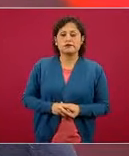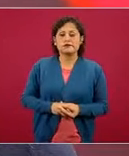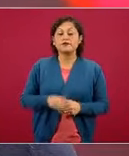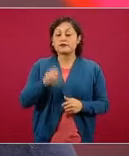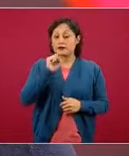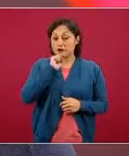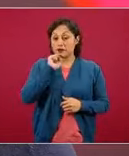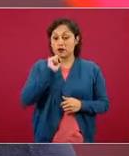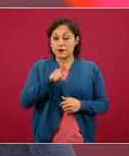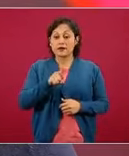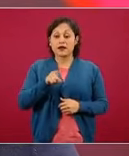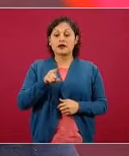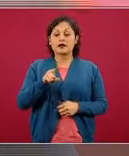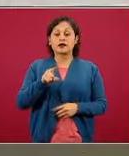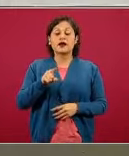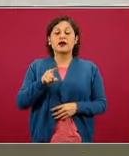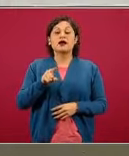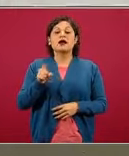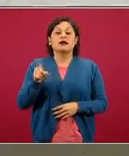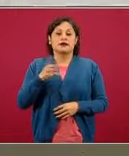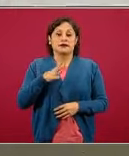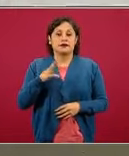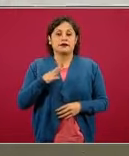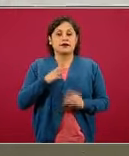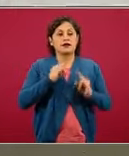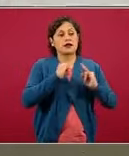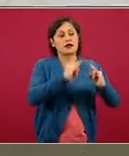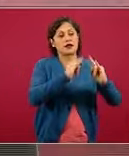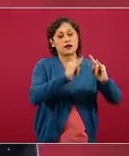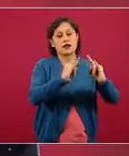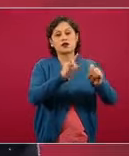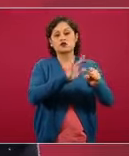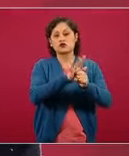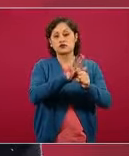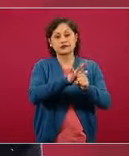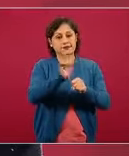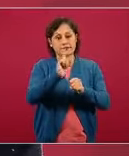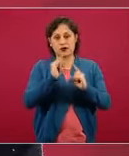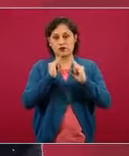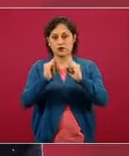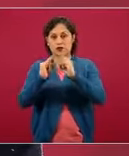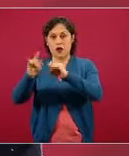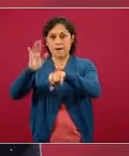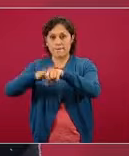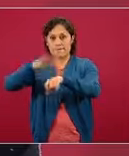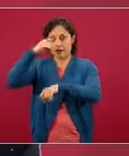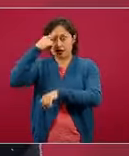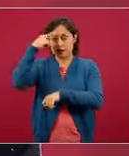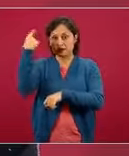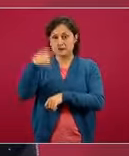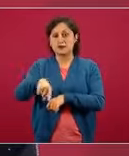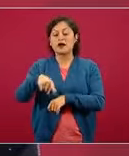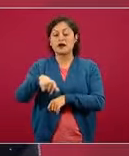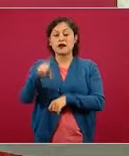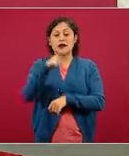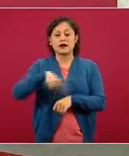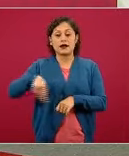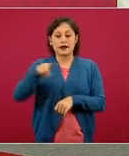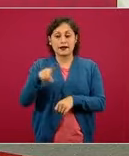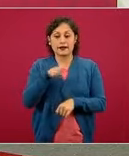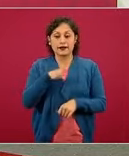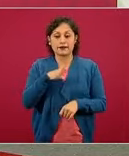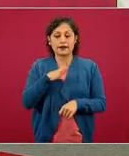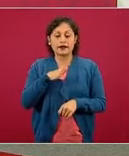se tienen que abrir más refugios de los que normalmente se abren precisamente para que al interior no existan